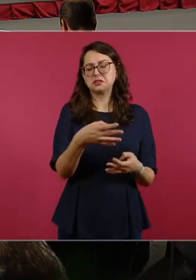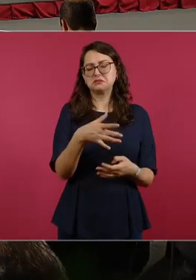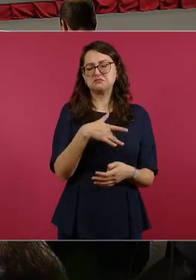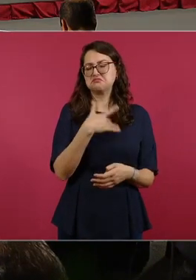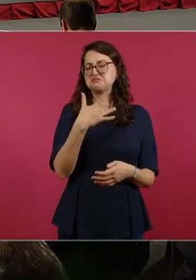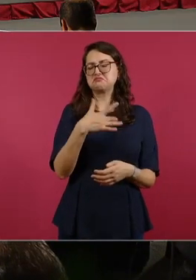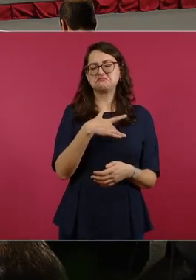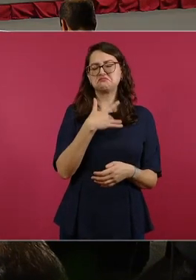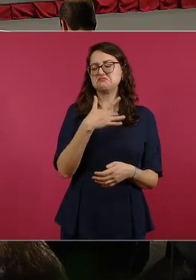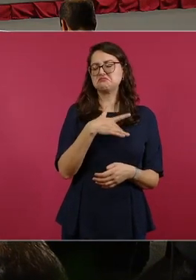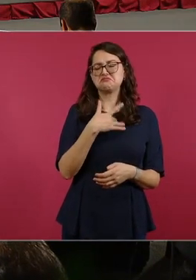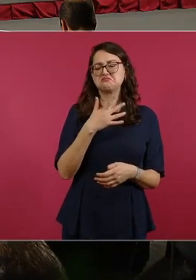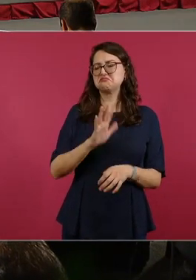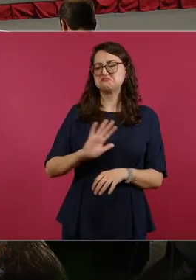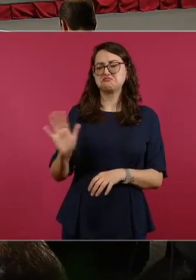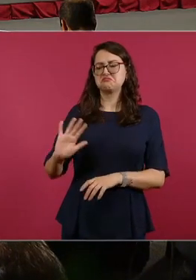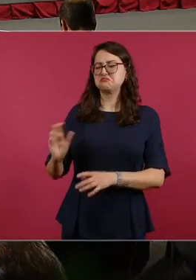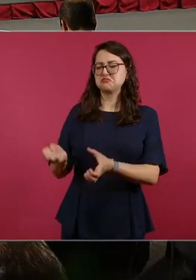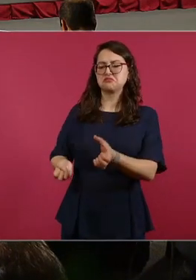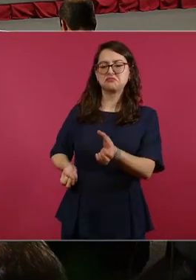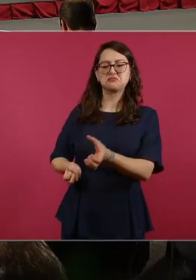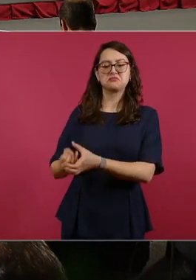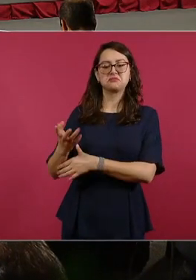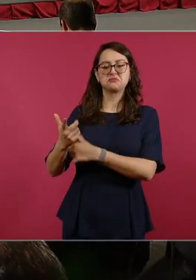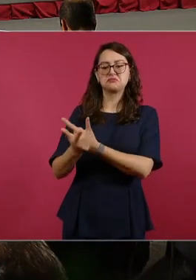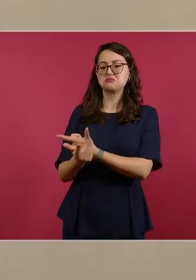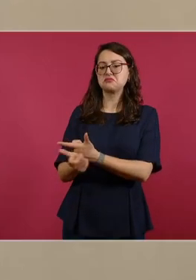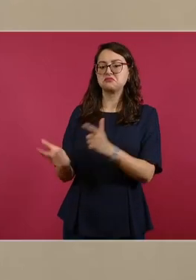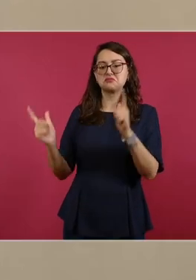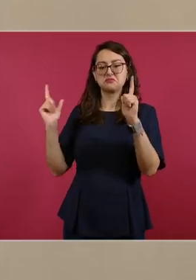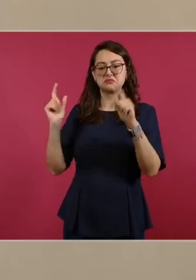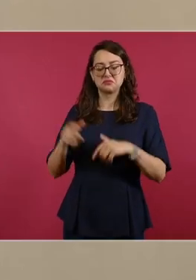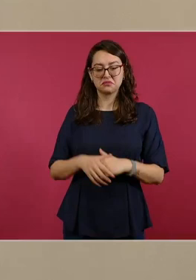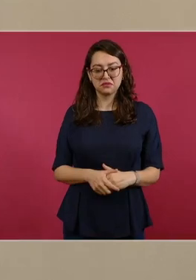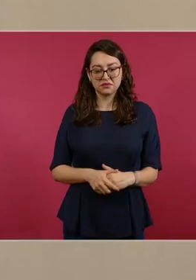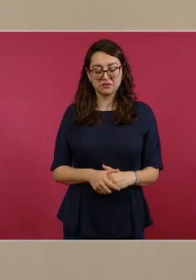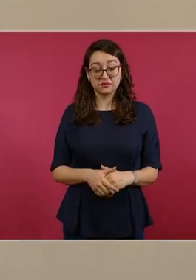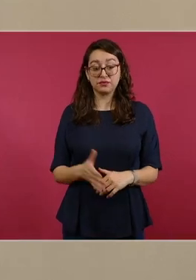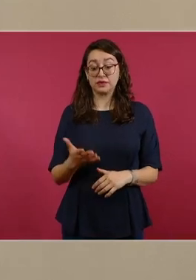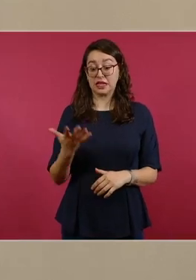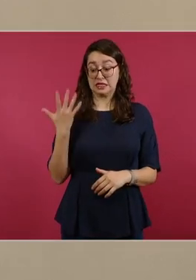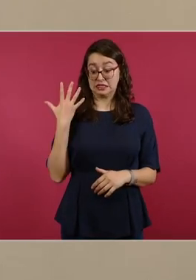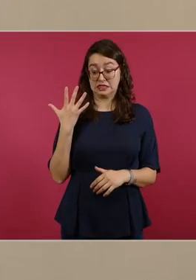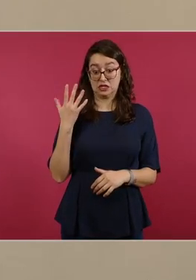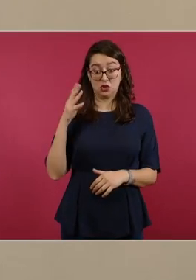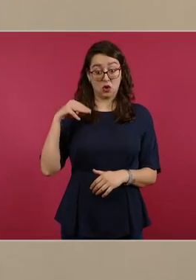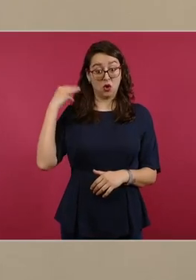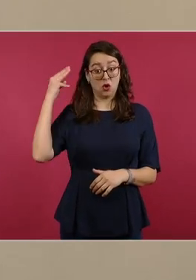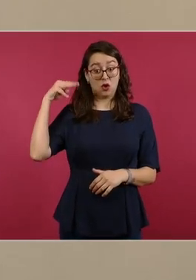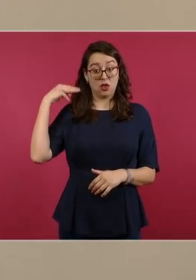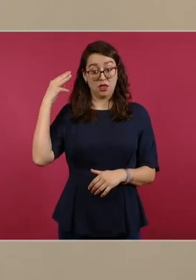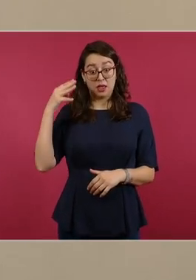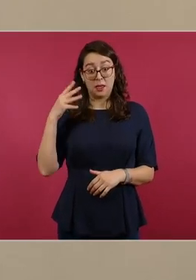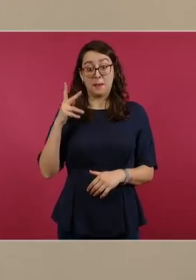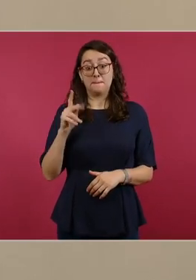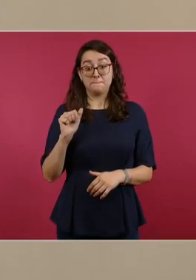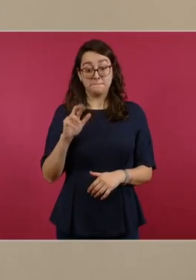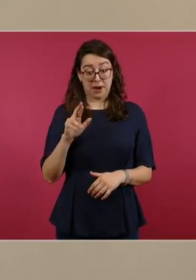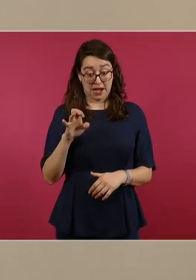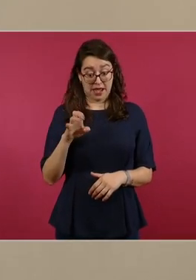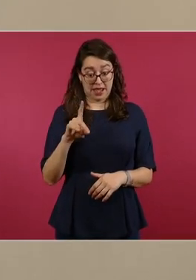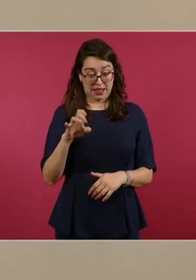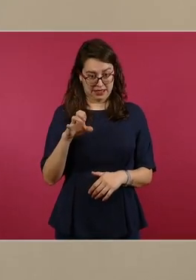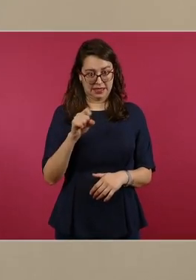Roberto Omar Paredes Gorostieta Femat. El 5 de marzo, el juez Paredes Gorostieta